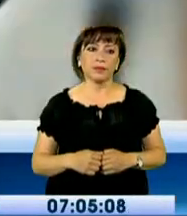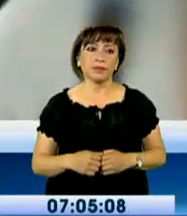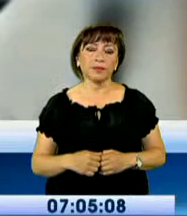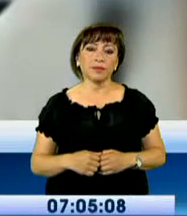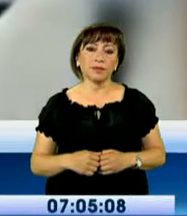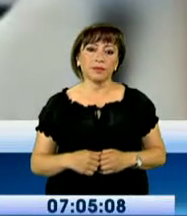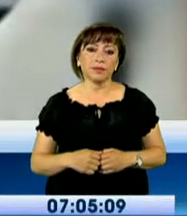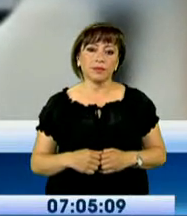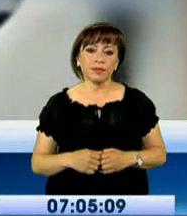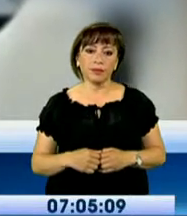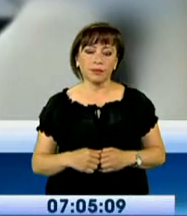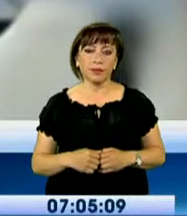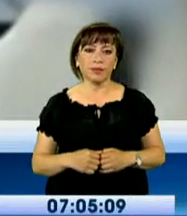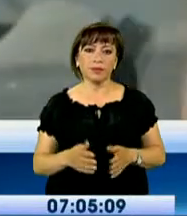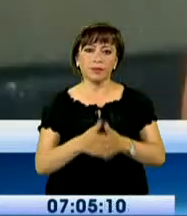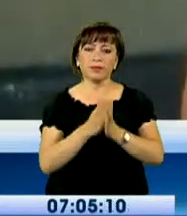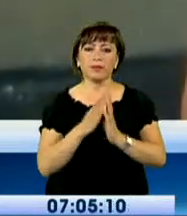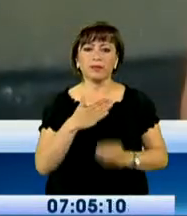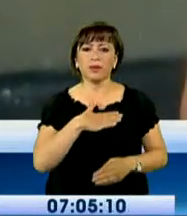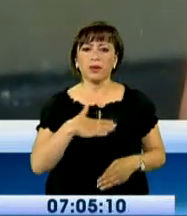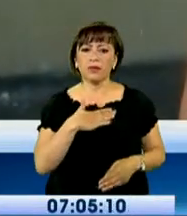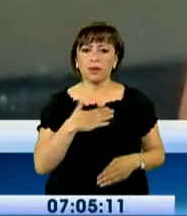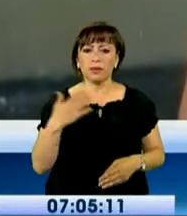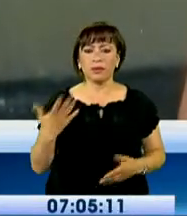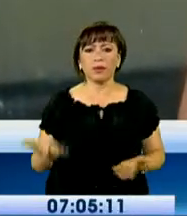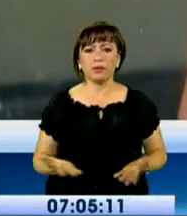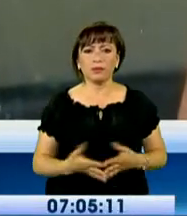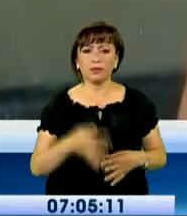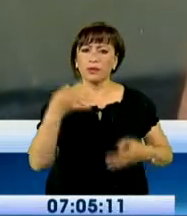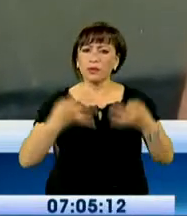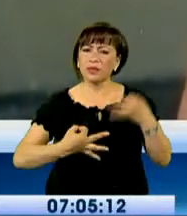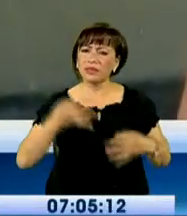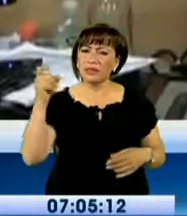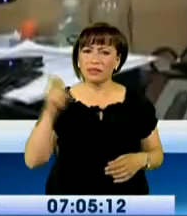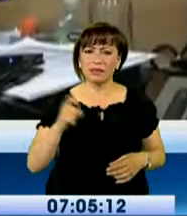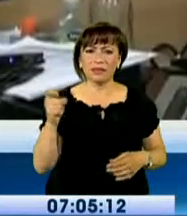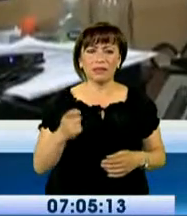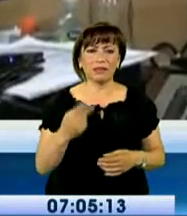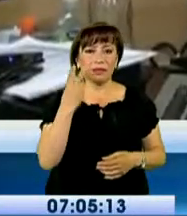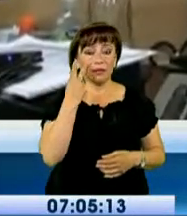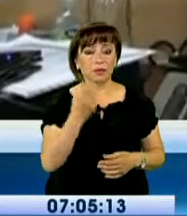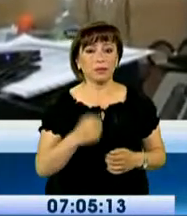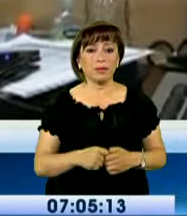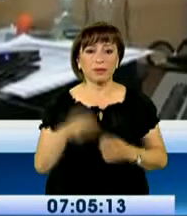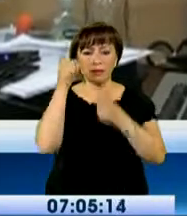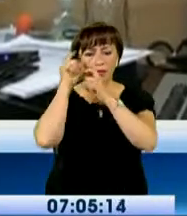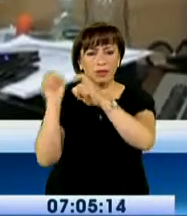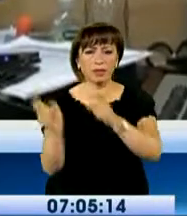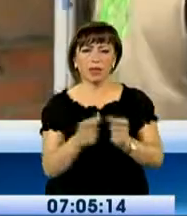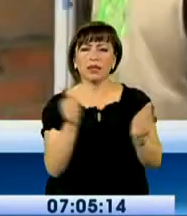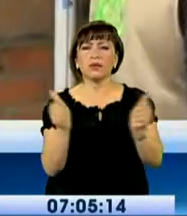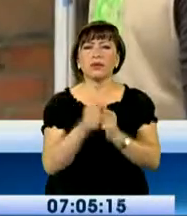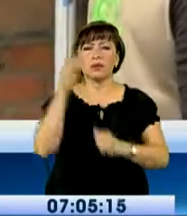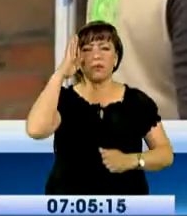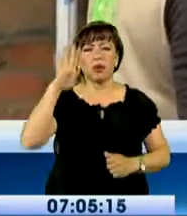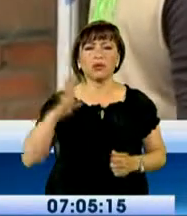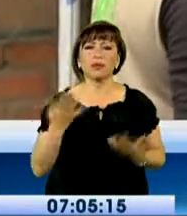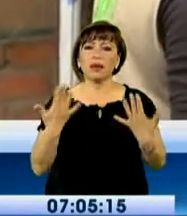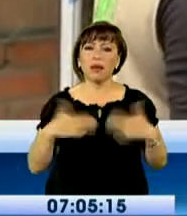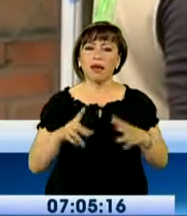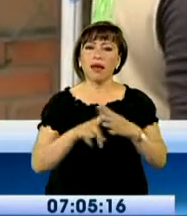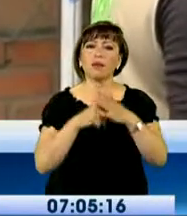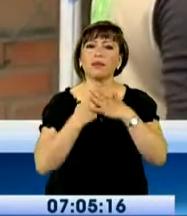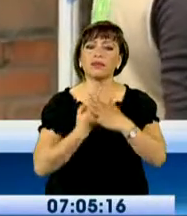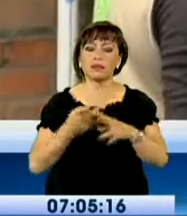inocentes? Que no le vean a nadie, a no ser que la amistad a todo el mundo. Fiscalía y Policía Nacional iniciaron las